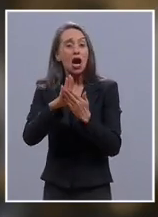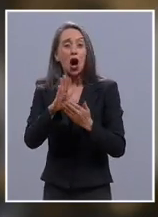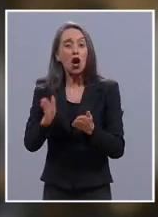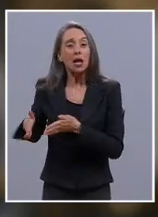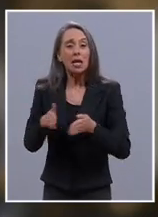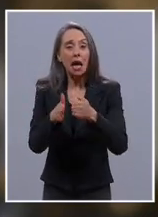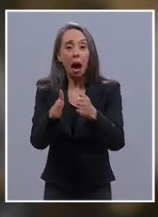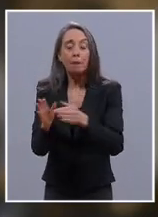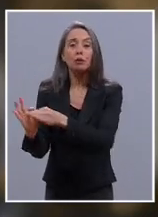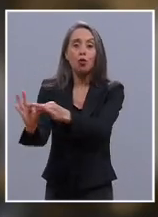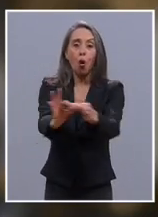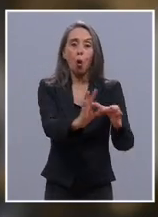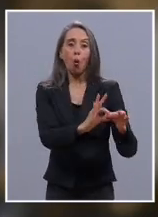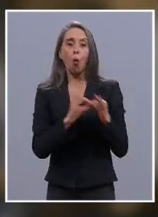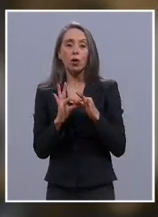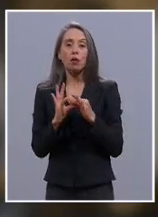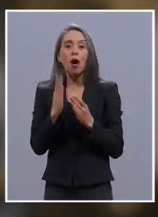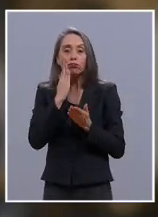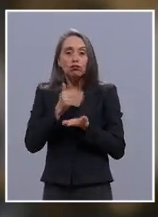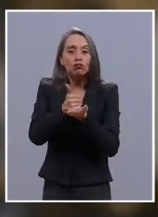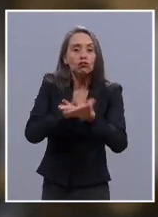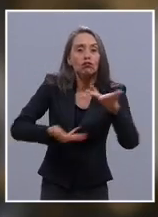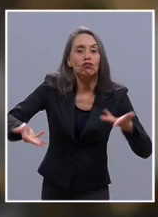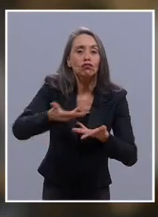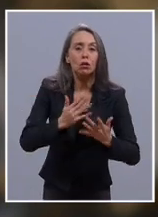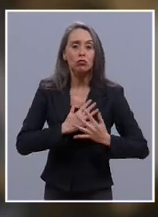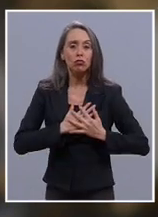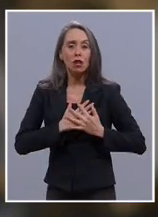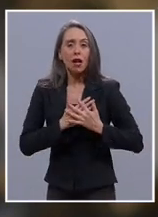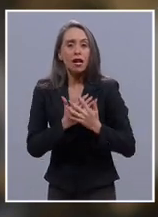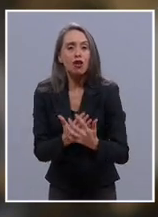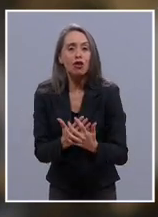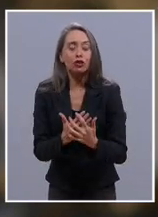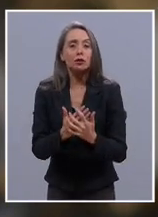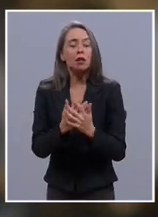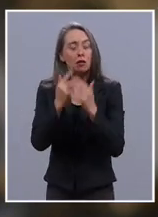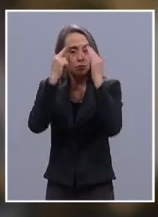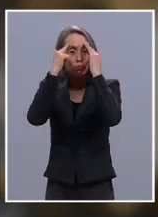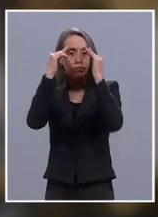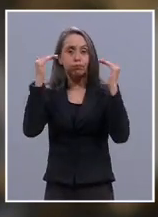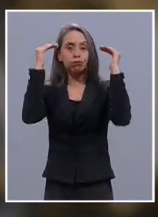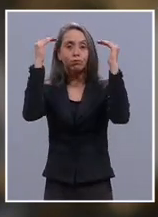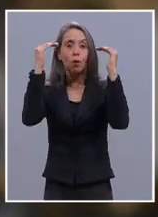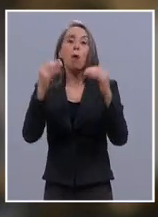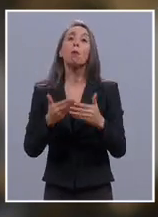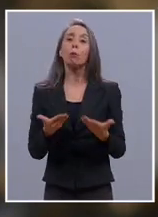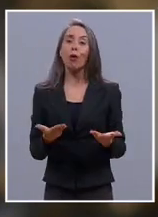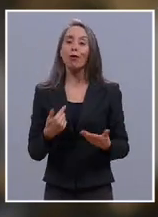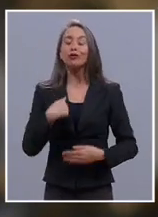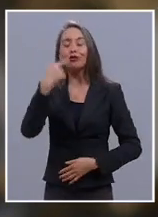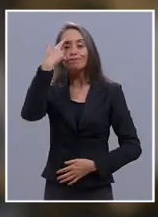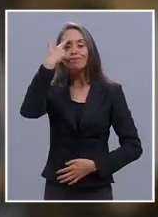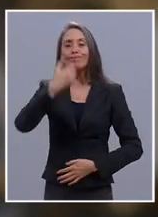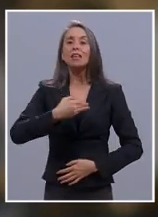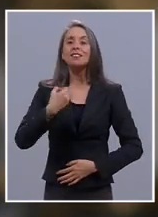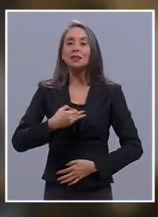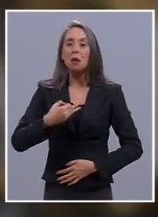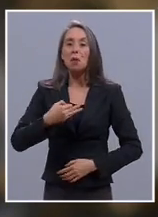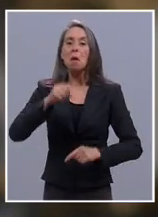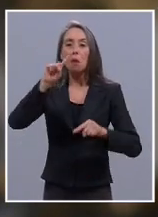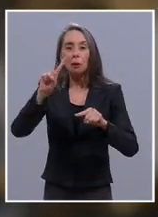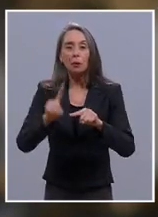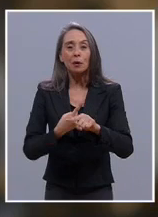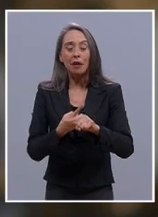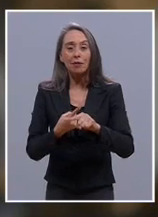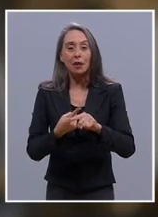unidad con colaboración con generosidad con grandeza por eso estoy seguro que una vez